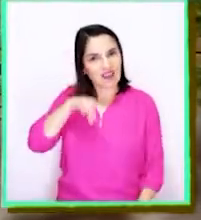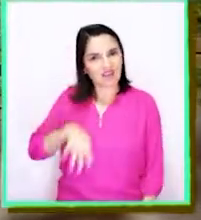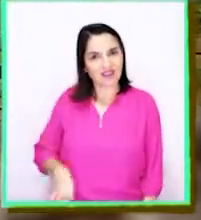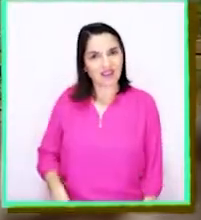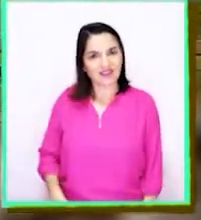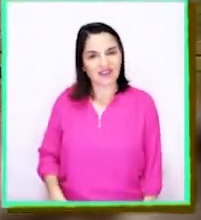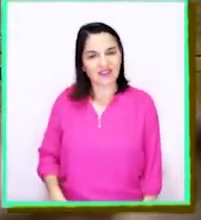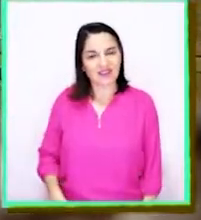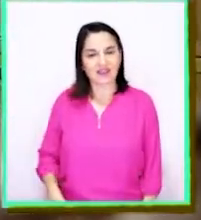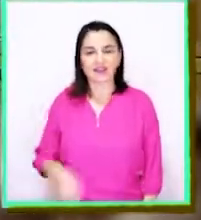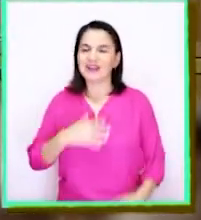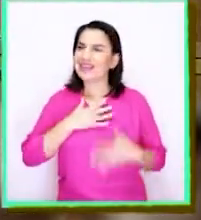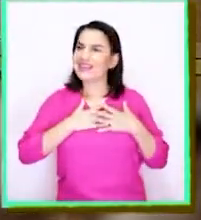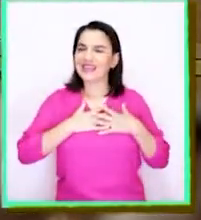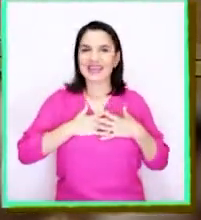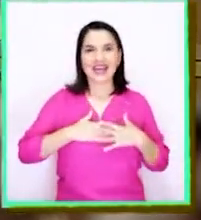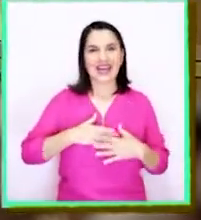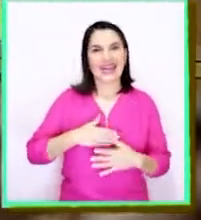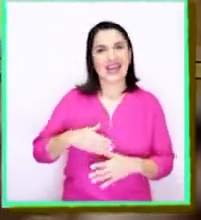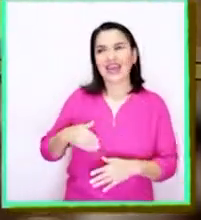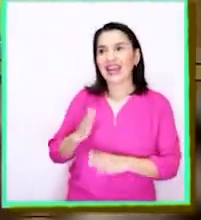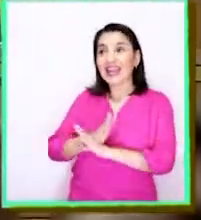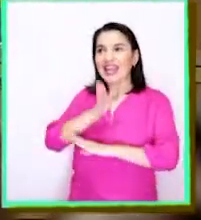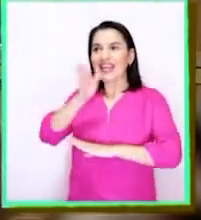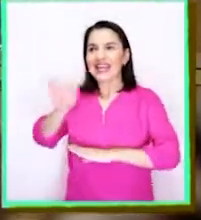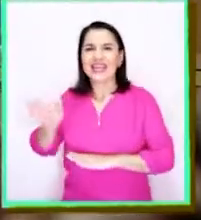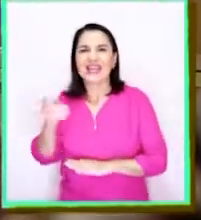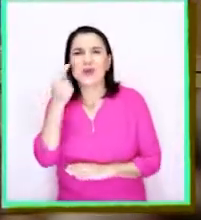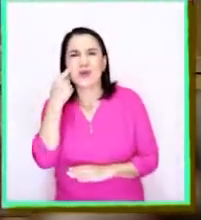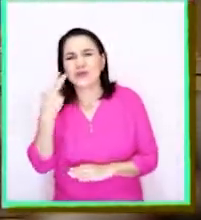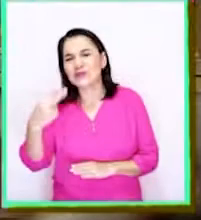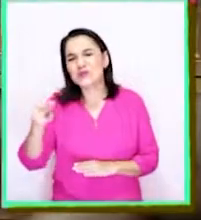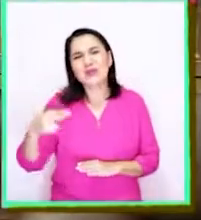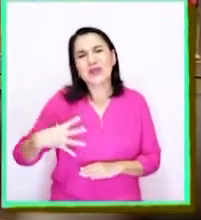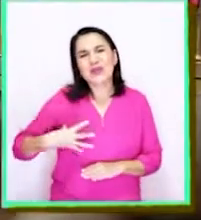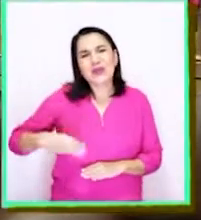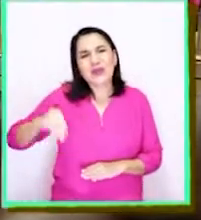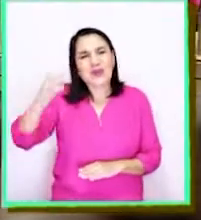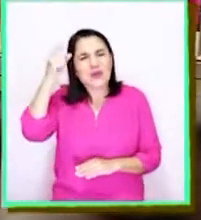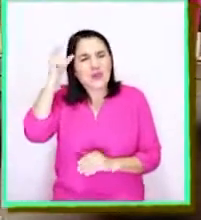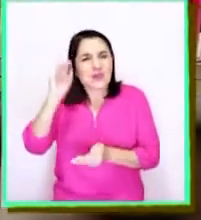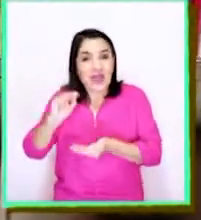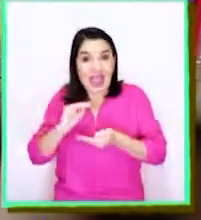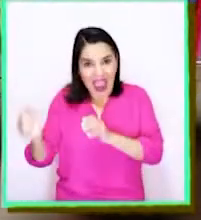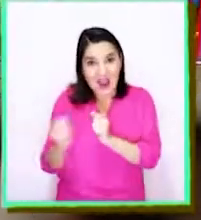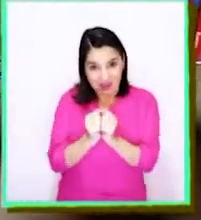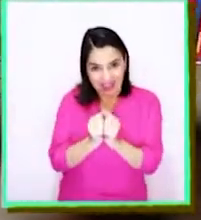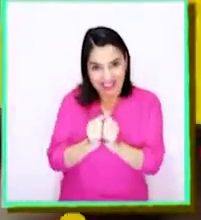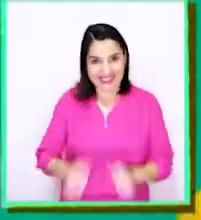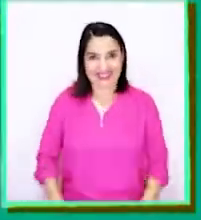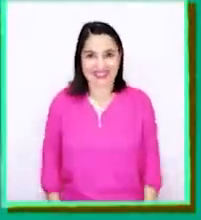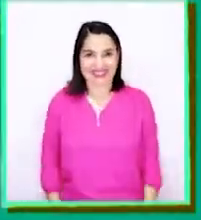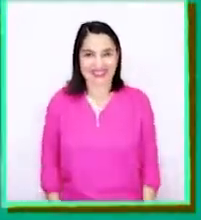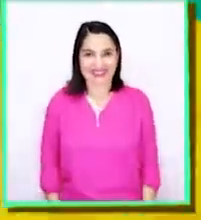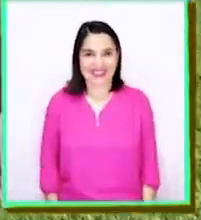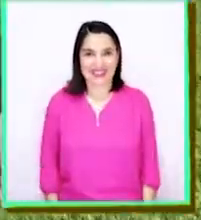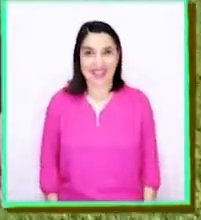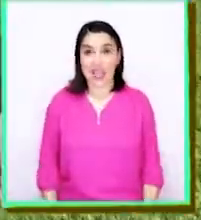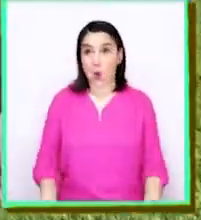qué? Me dieron ganas de ir a verla y conocer a su ternerito. ¿Me acompañan?